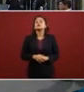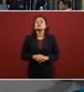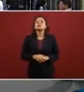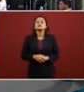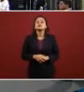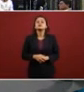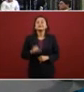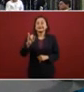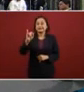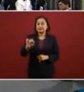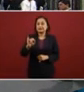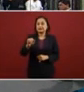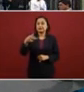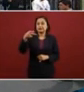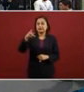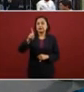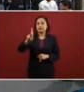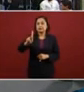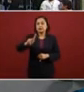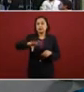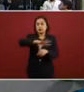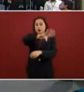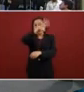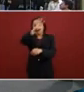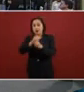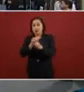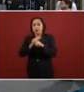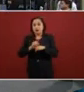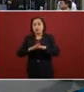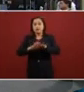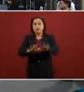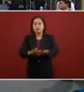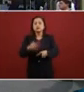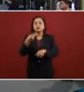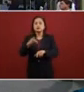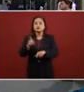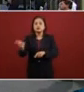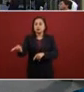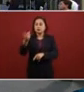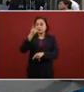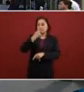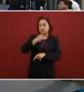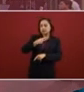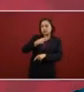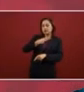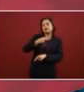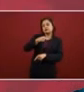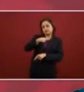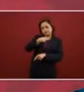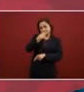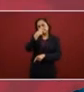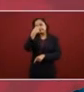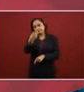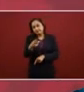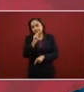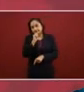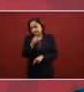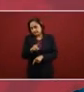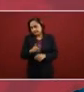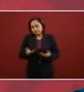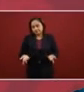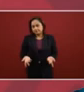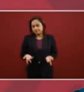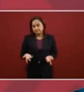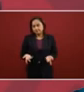Sí, pero ahorita, ahora toda la información. Pero como es mensaje de ida y vuelta, aquí pues vamos también.